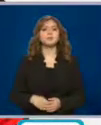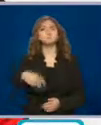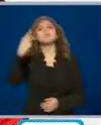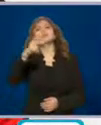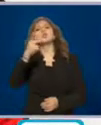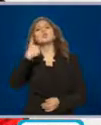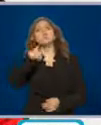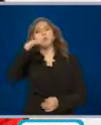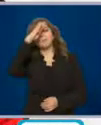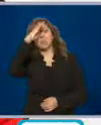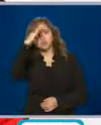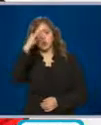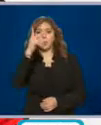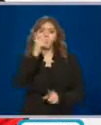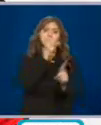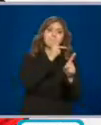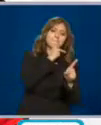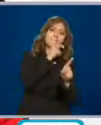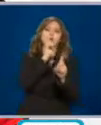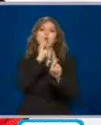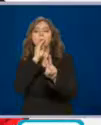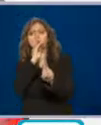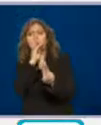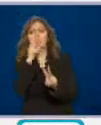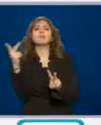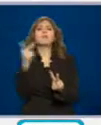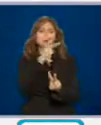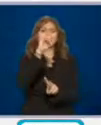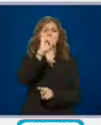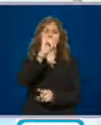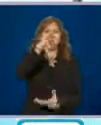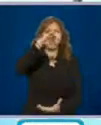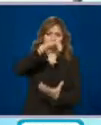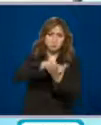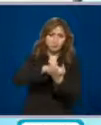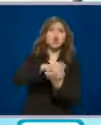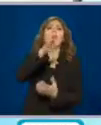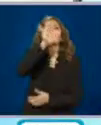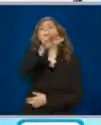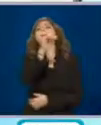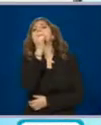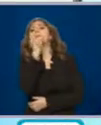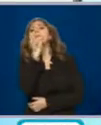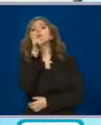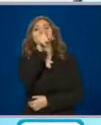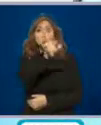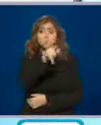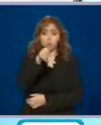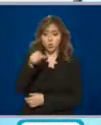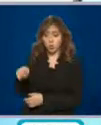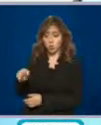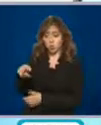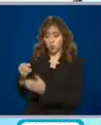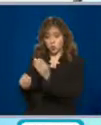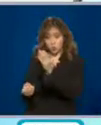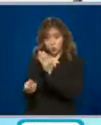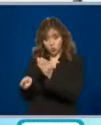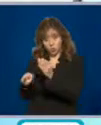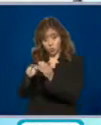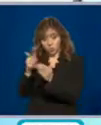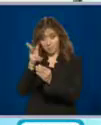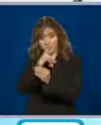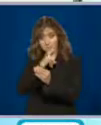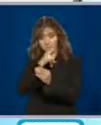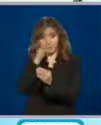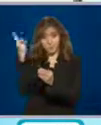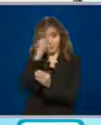el caso de mamá y papá y decir, bueno, a ver, sí vamos a ser esposas, pero a lo mejor tú no vas a meterte, decirle al esposo nuevo en las decisiones que yo